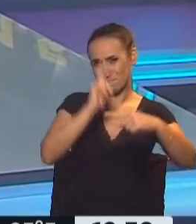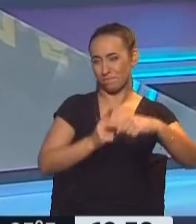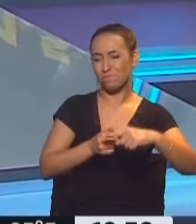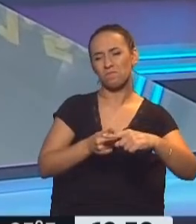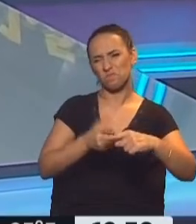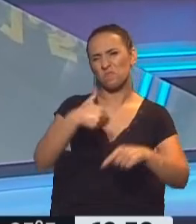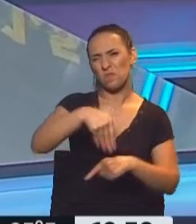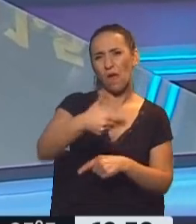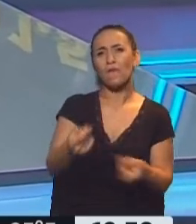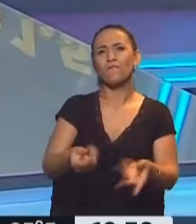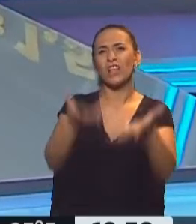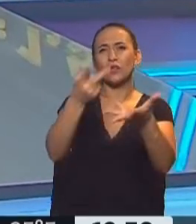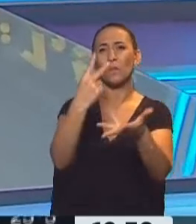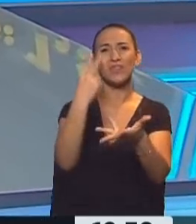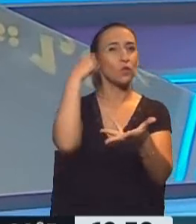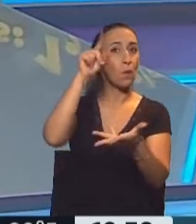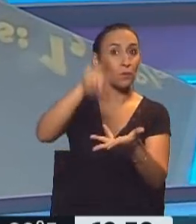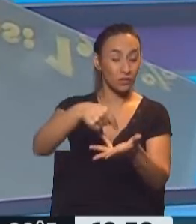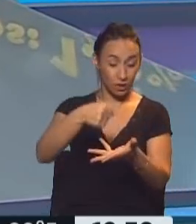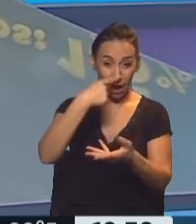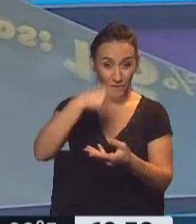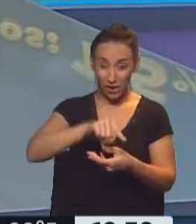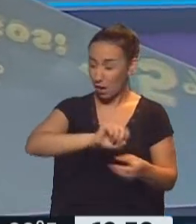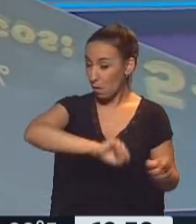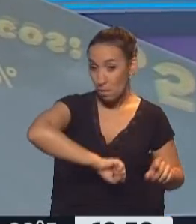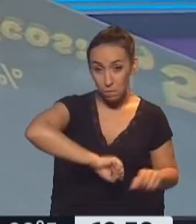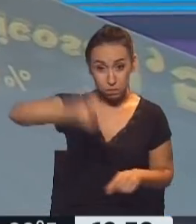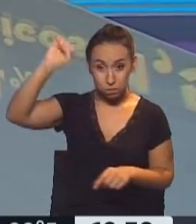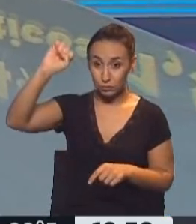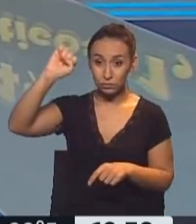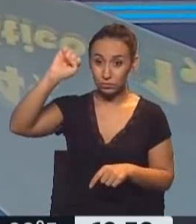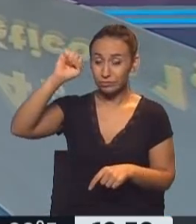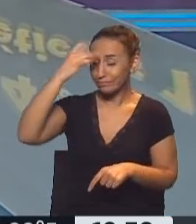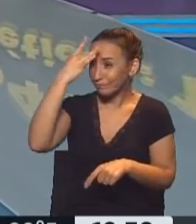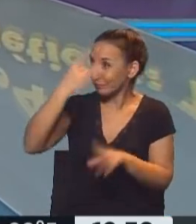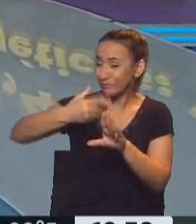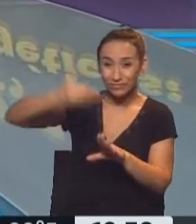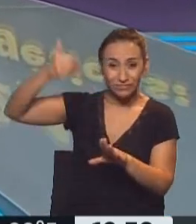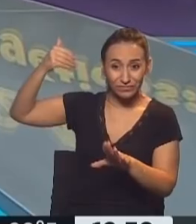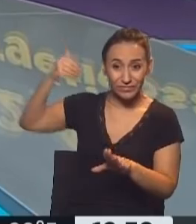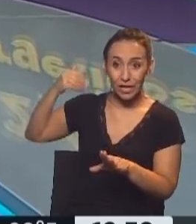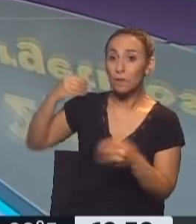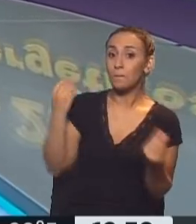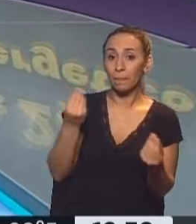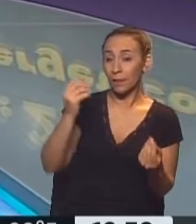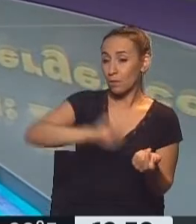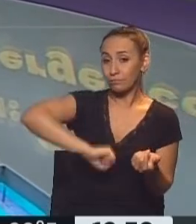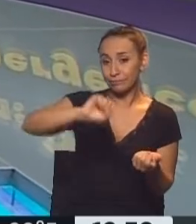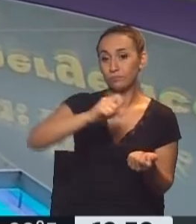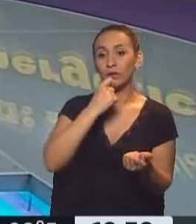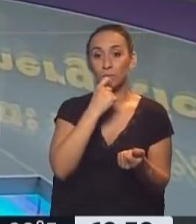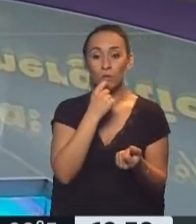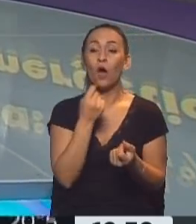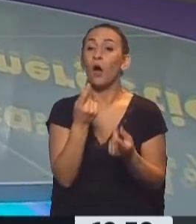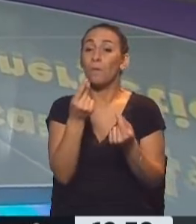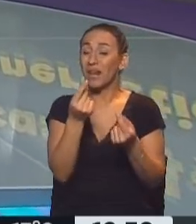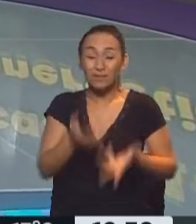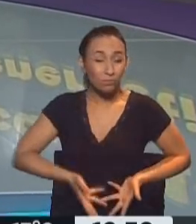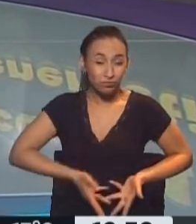Mira, las podemos comenzar a revisar. Fíjate cuál es el primer punto. Hablamos de un crecimiento crecimiento del 4%. Lo que